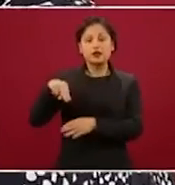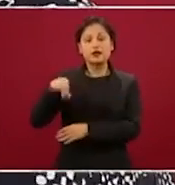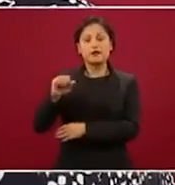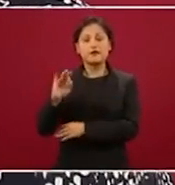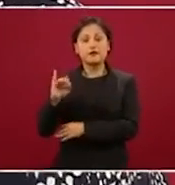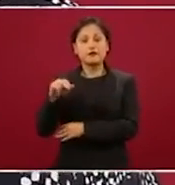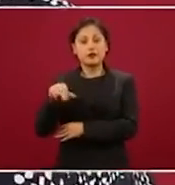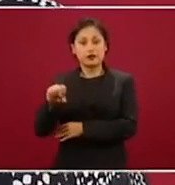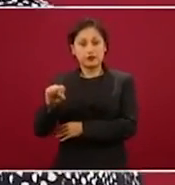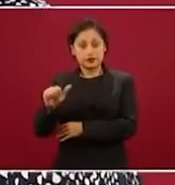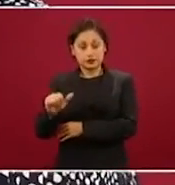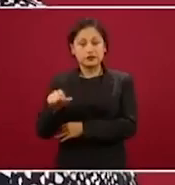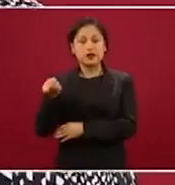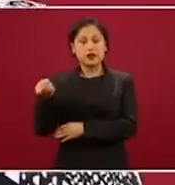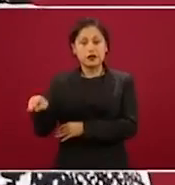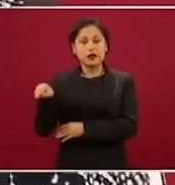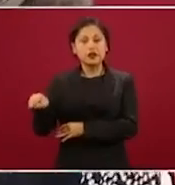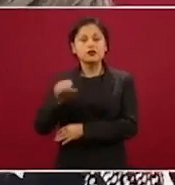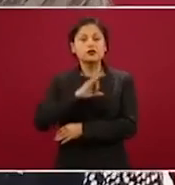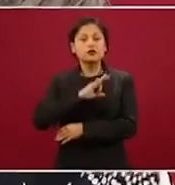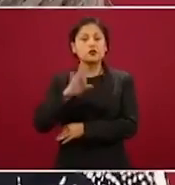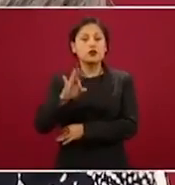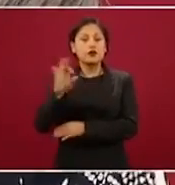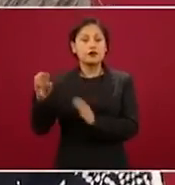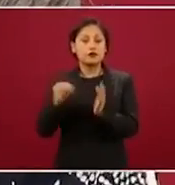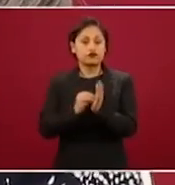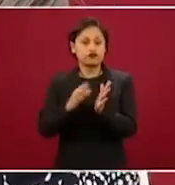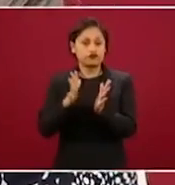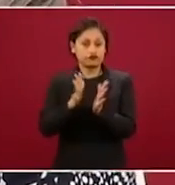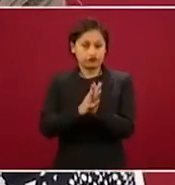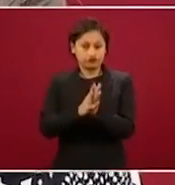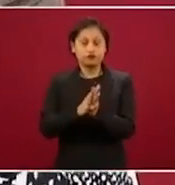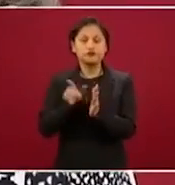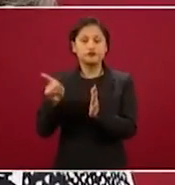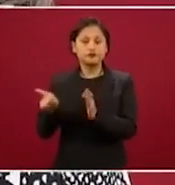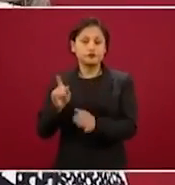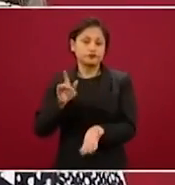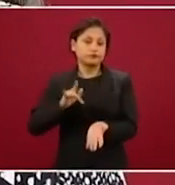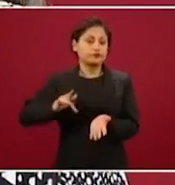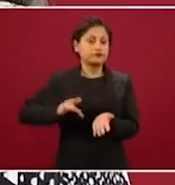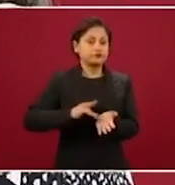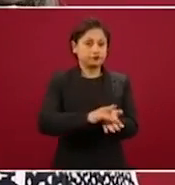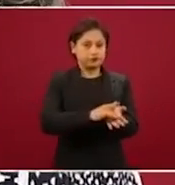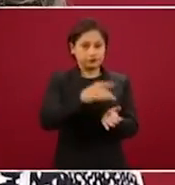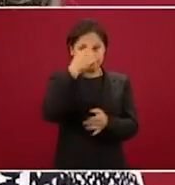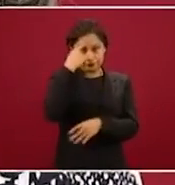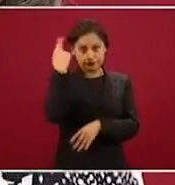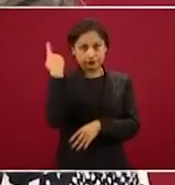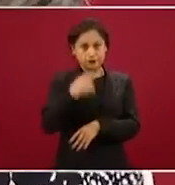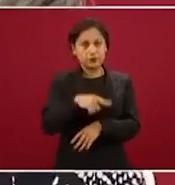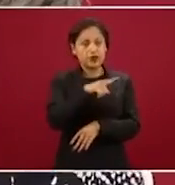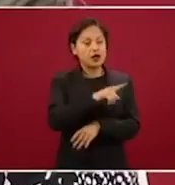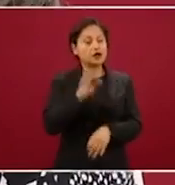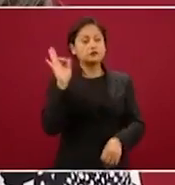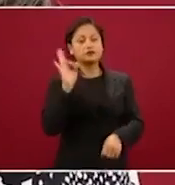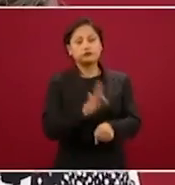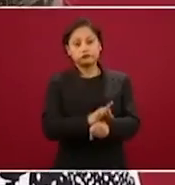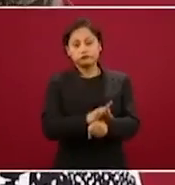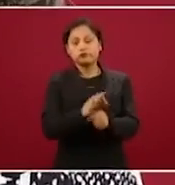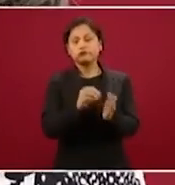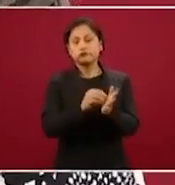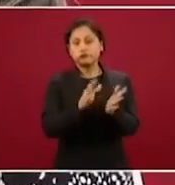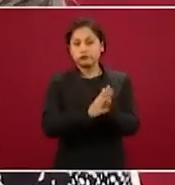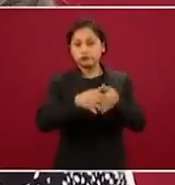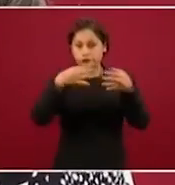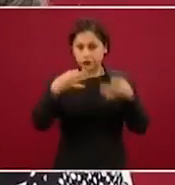ponga garantías, que es la mejor manera de apoyar a negociaciones medianas,